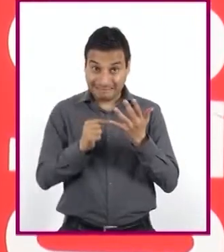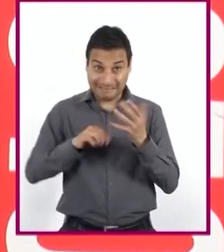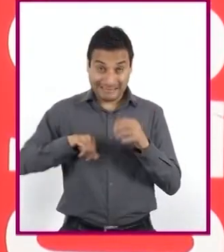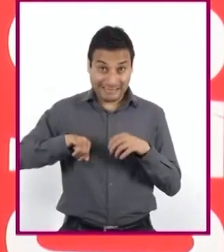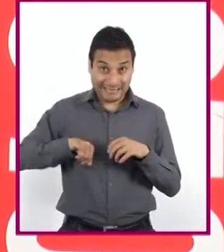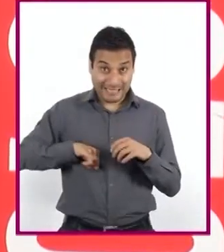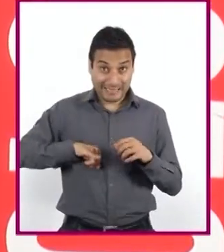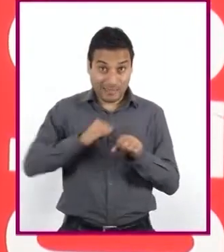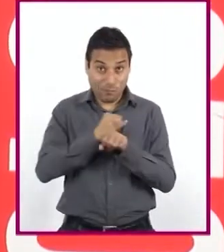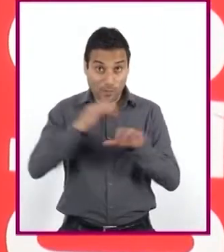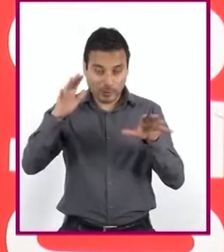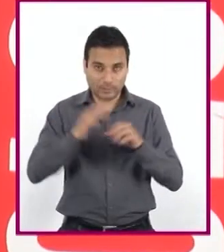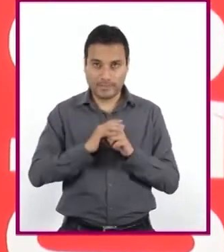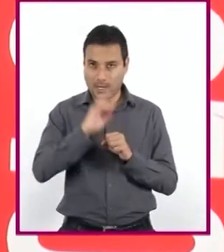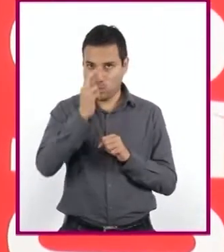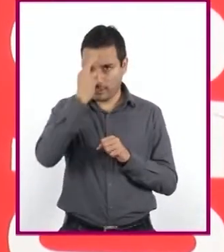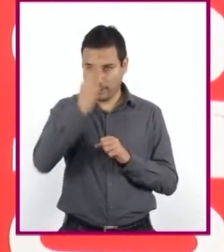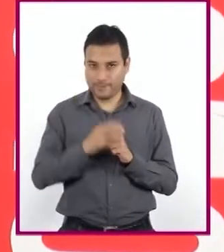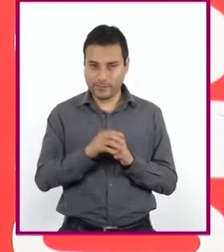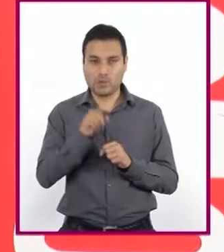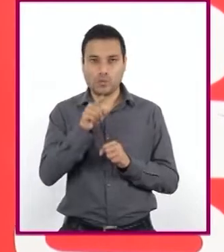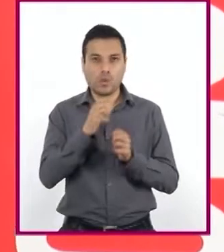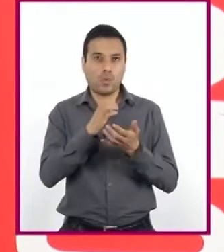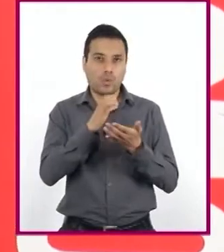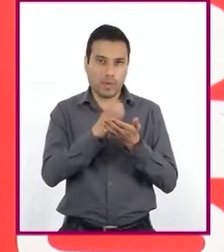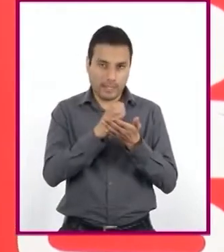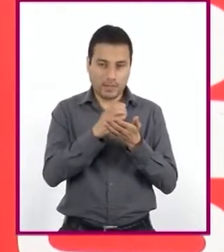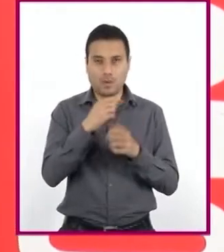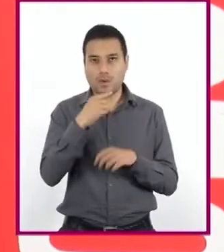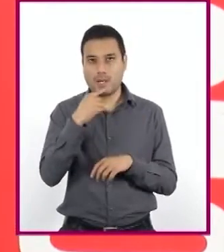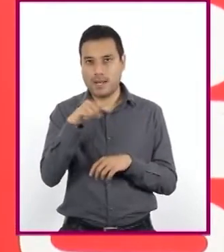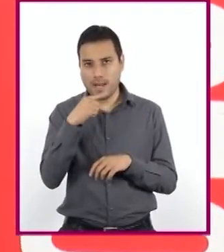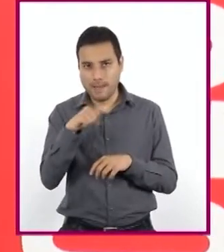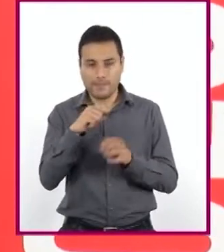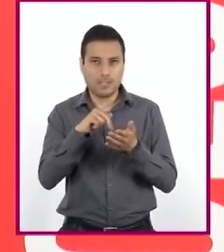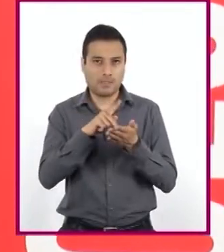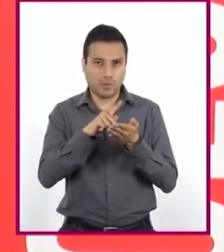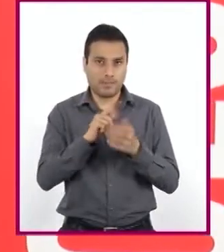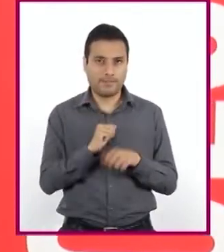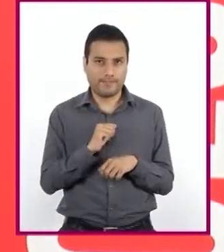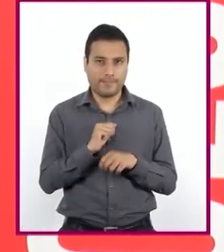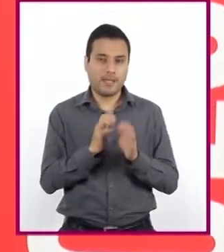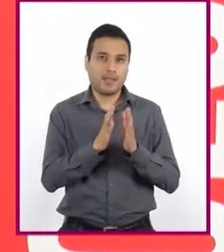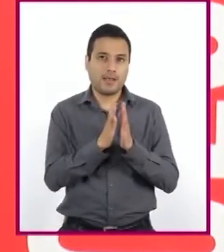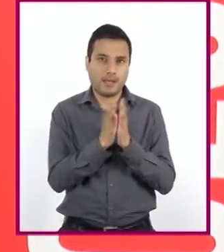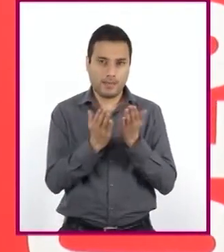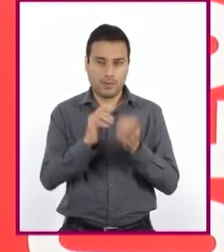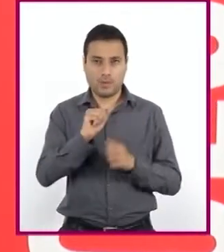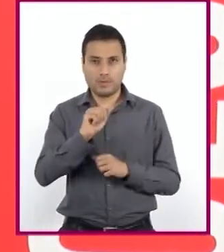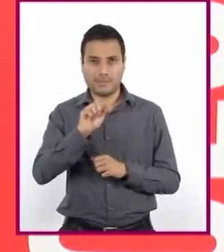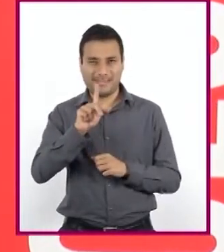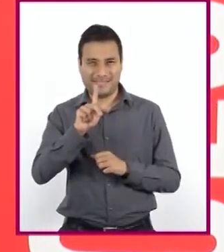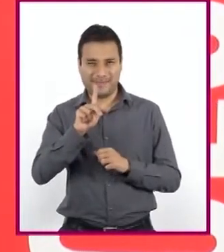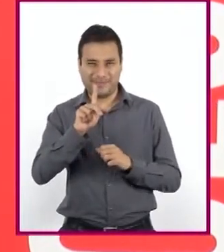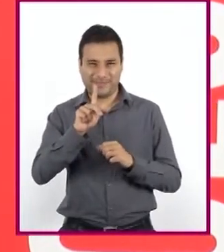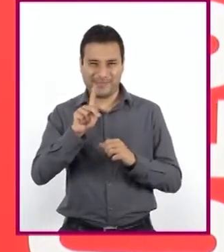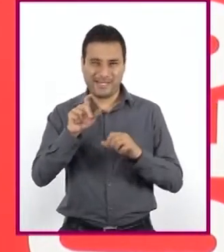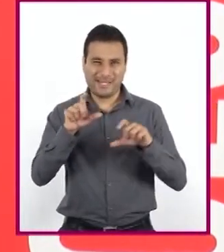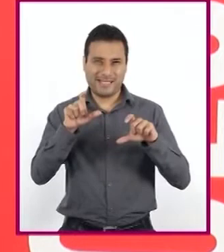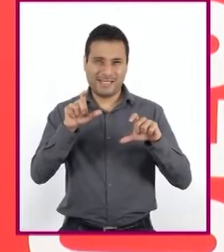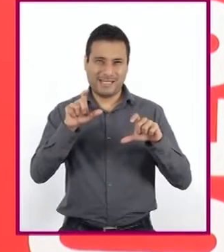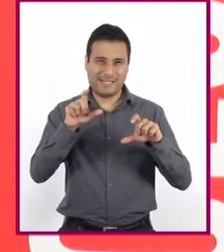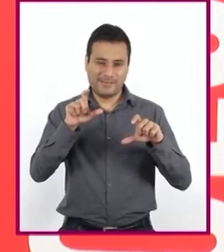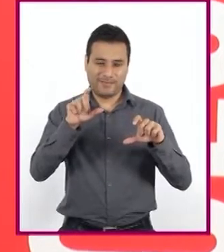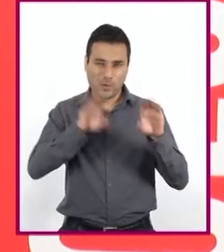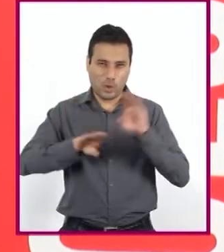recuerden que deben tener a la mano cuaderno, lápiz o bolígrafo, libro de texto de ciencias, biología